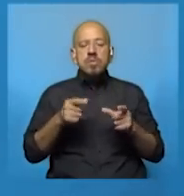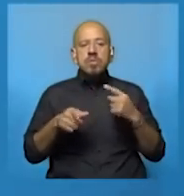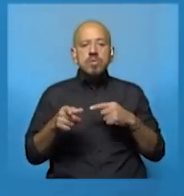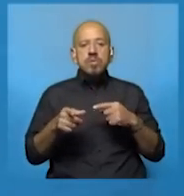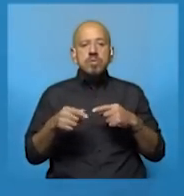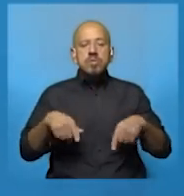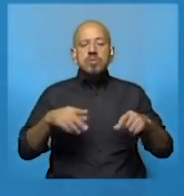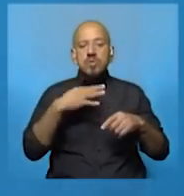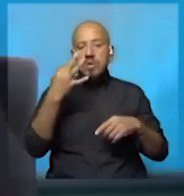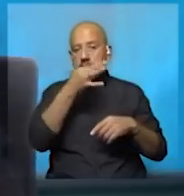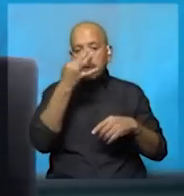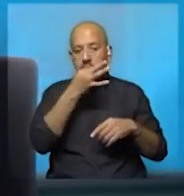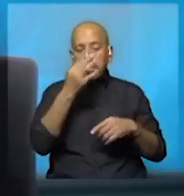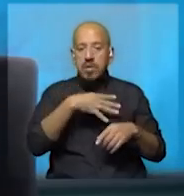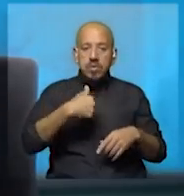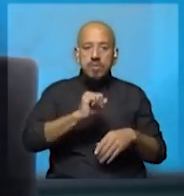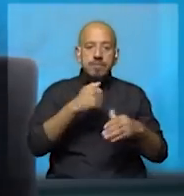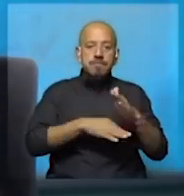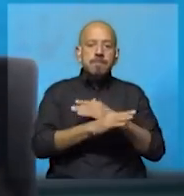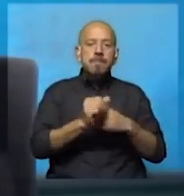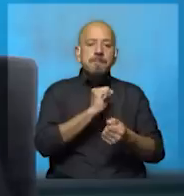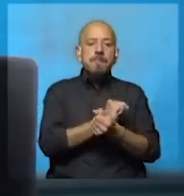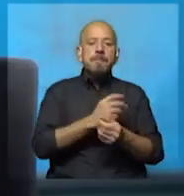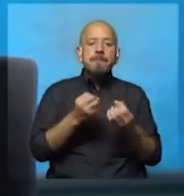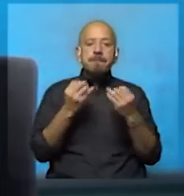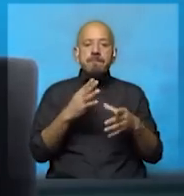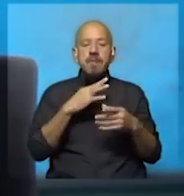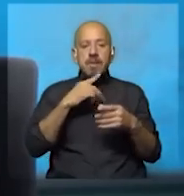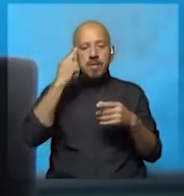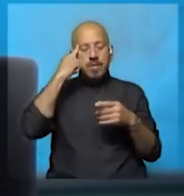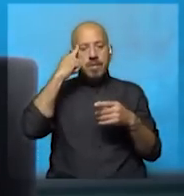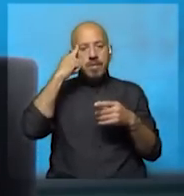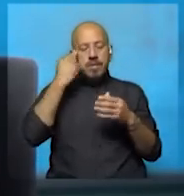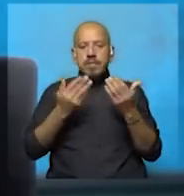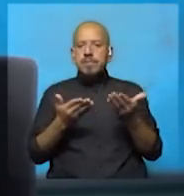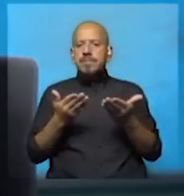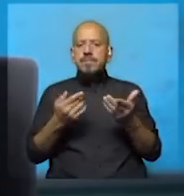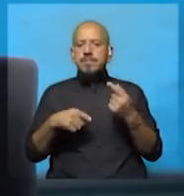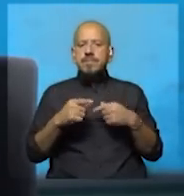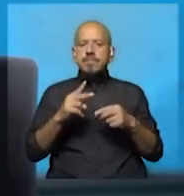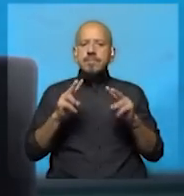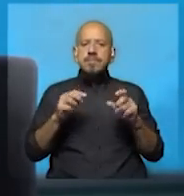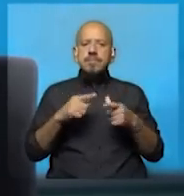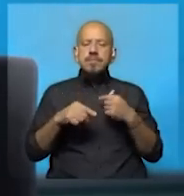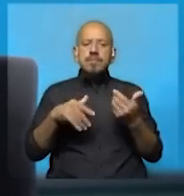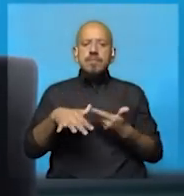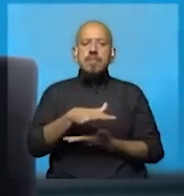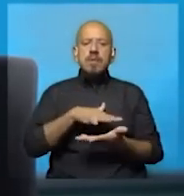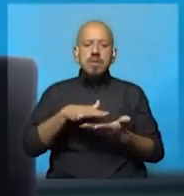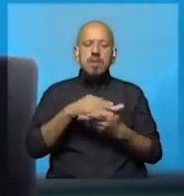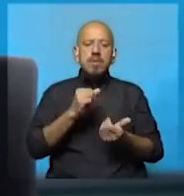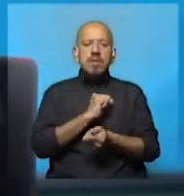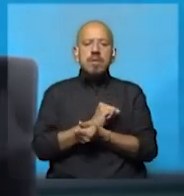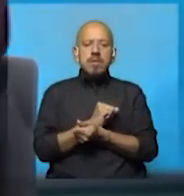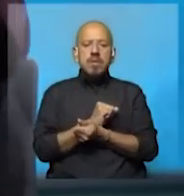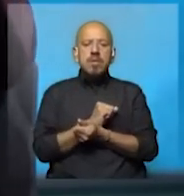droga a la cárcel y no es un delito cualquiera Porque si uno analiza contexto en el que está en Uruguay materia delictiva la situación de las cárceles